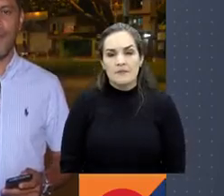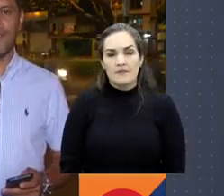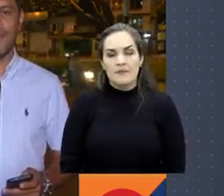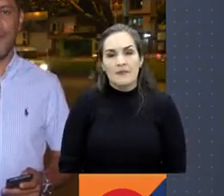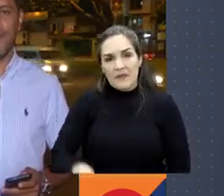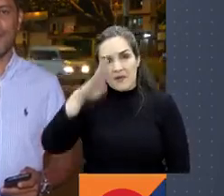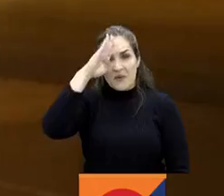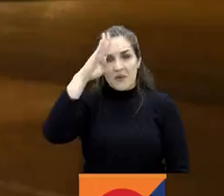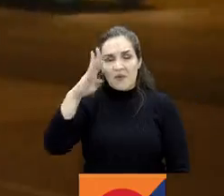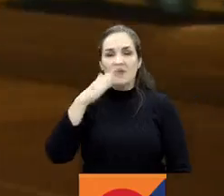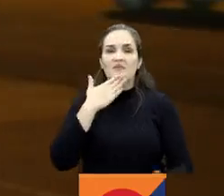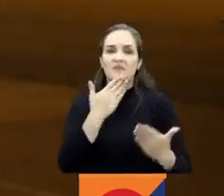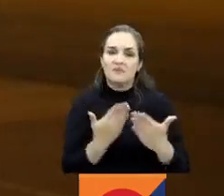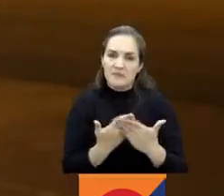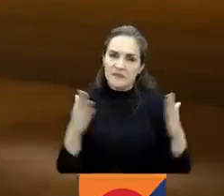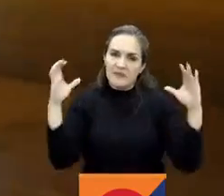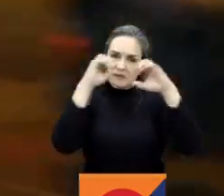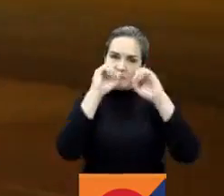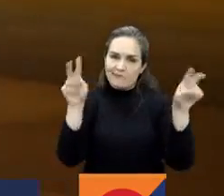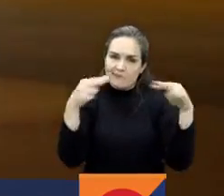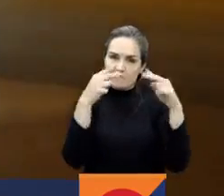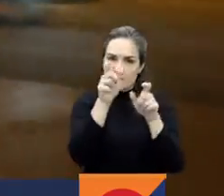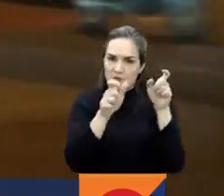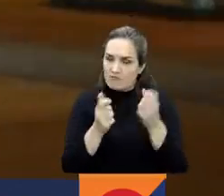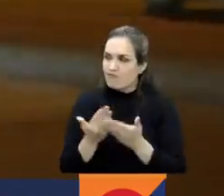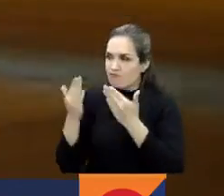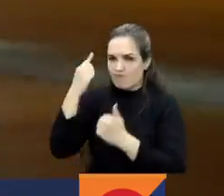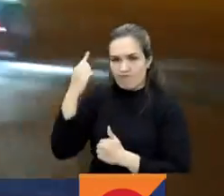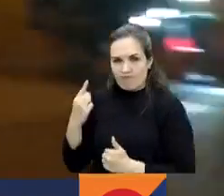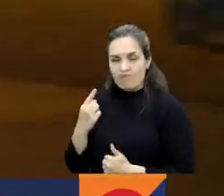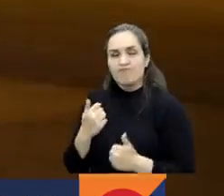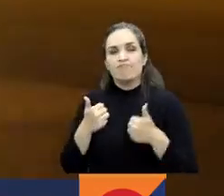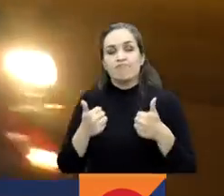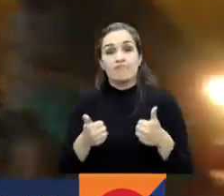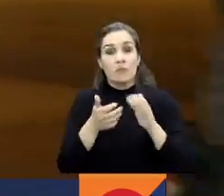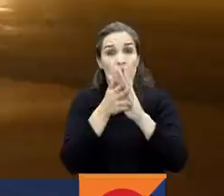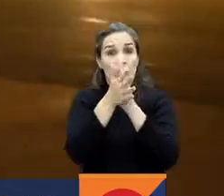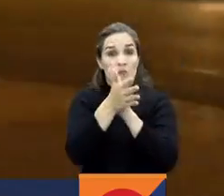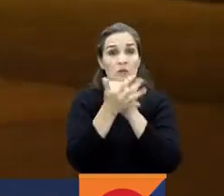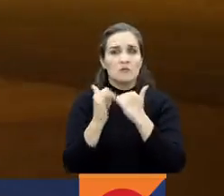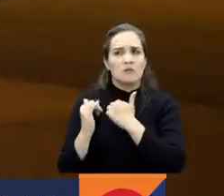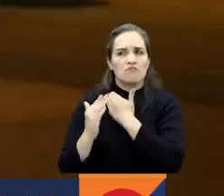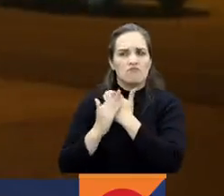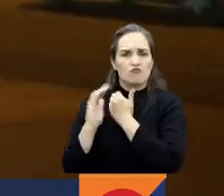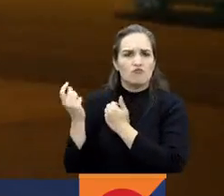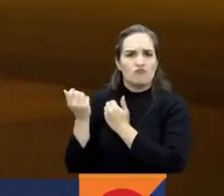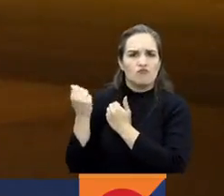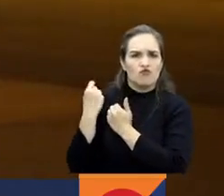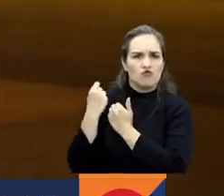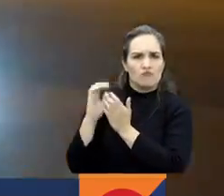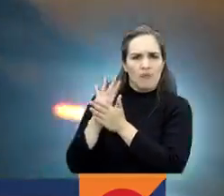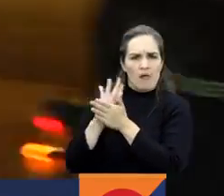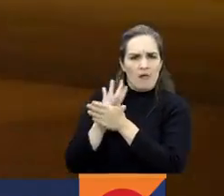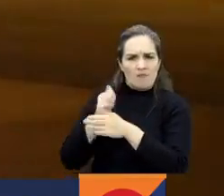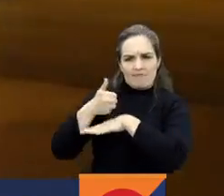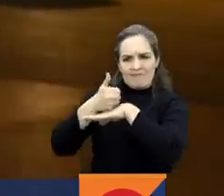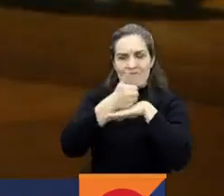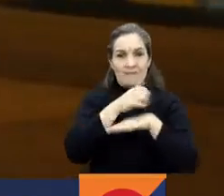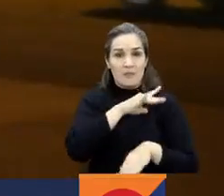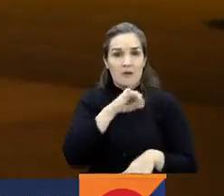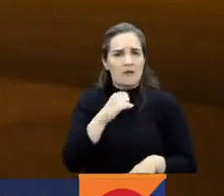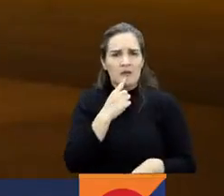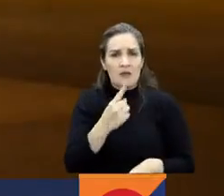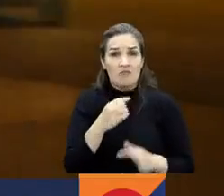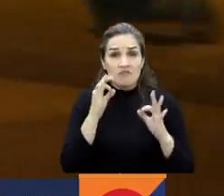Hola, Damaris y televidentes, muy buenas noches. Pues a esta hora, según el reporte que han entregado más reciente, las autoridades de movilidad de Cali no se han